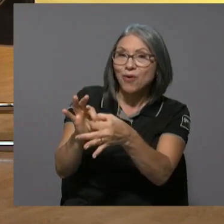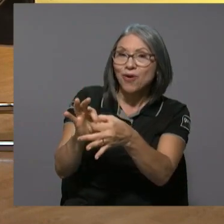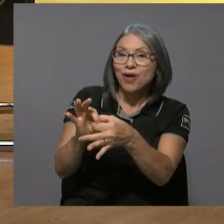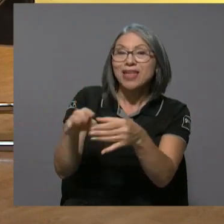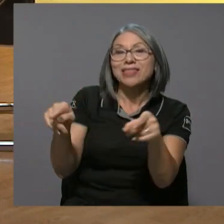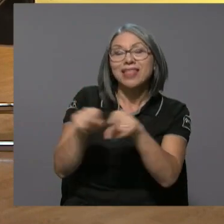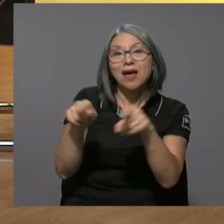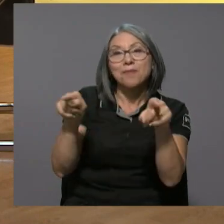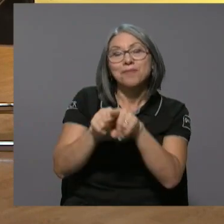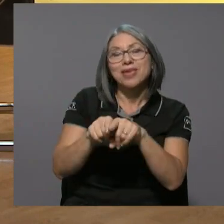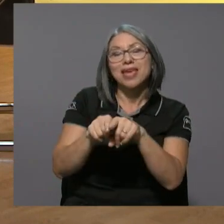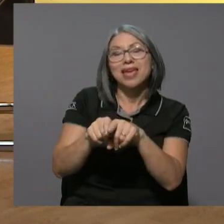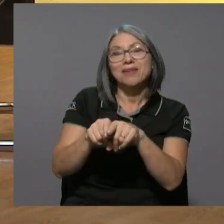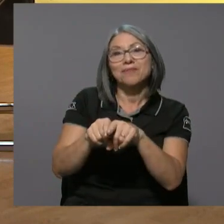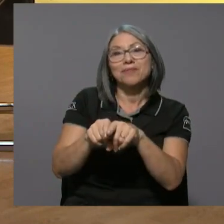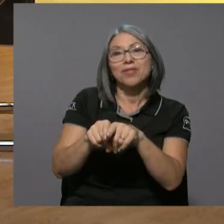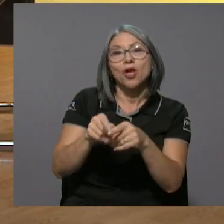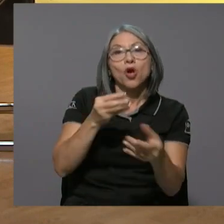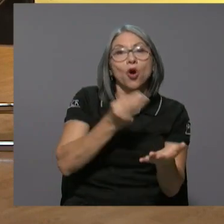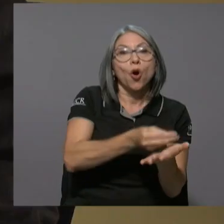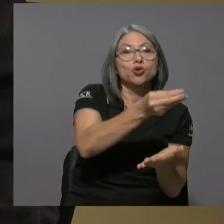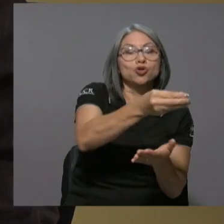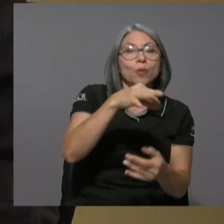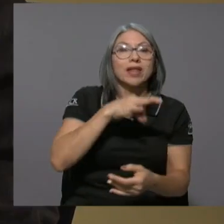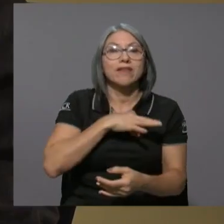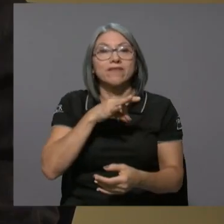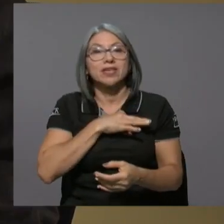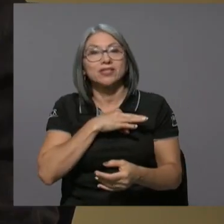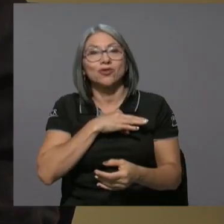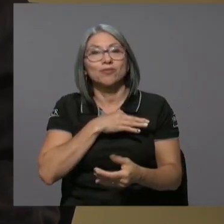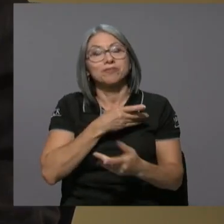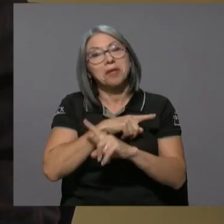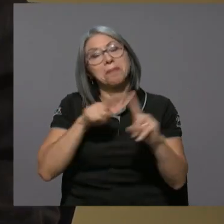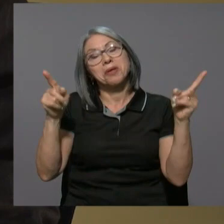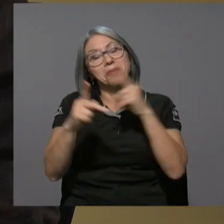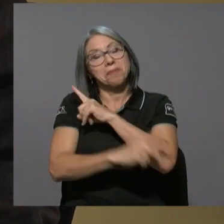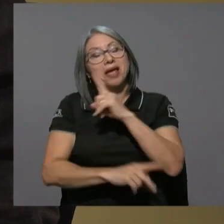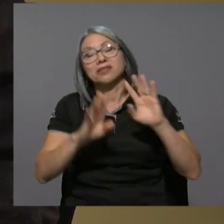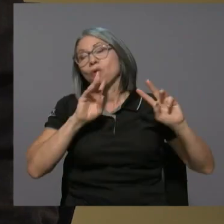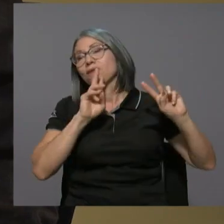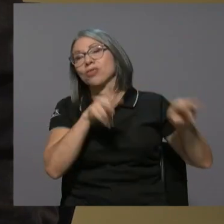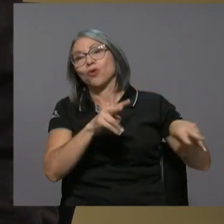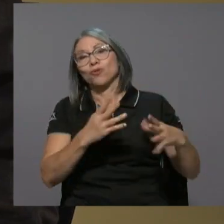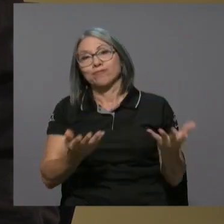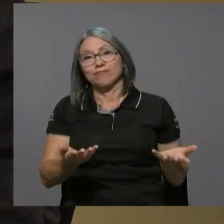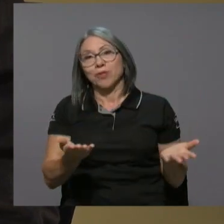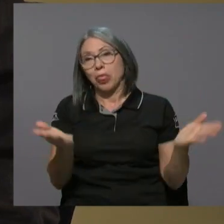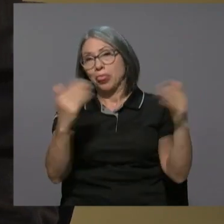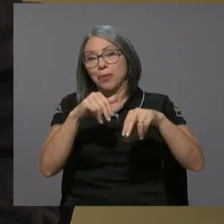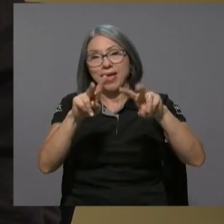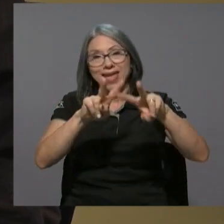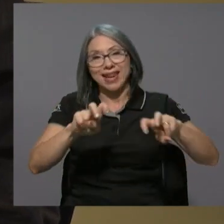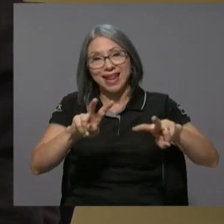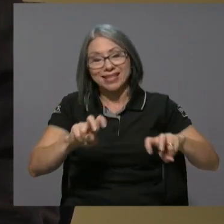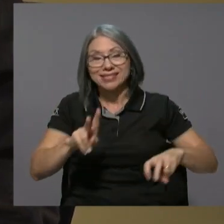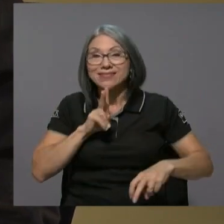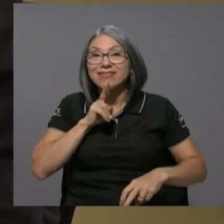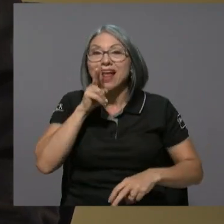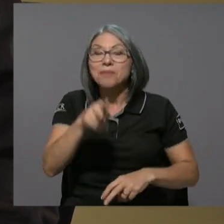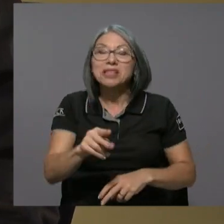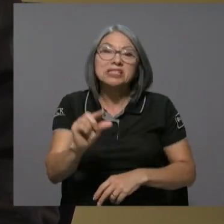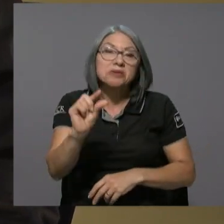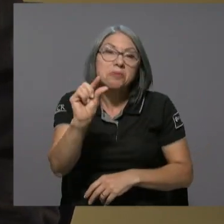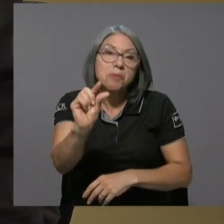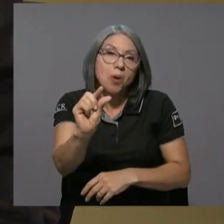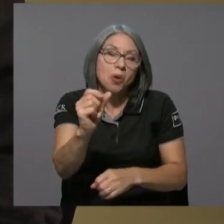abandonó, el enfoque de costo-beneficio, el análisis de costo-beneficio, ¿verdad? Que realmente no, es muy poco lo que se hace al